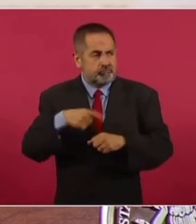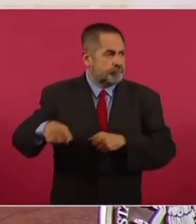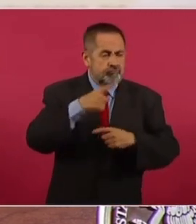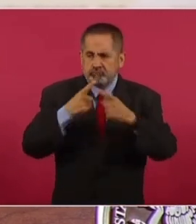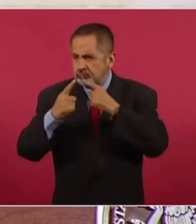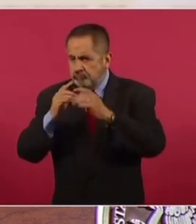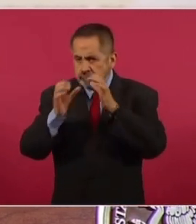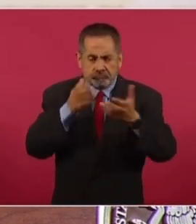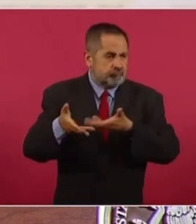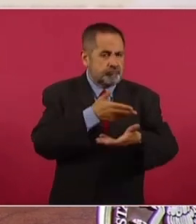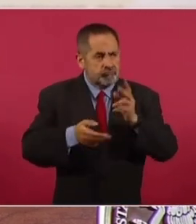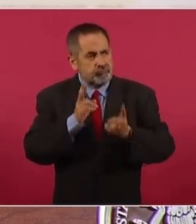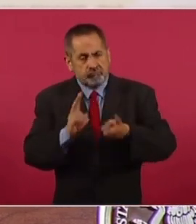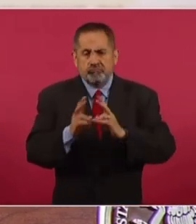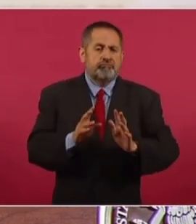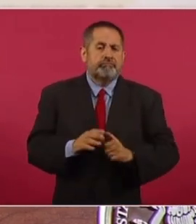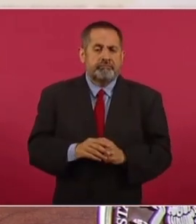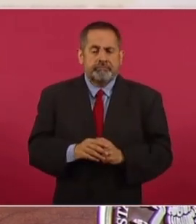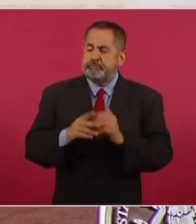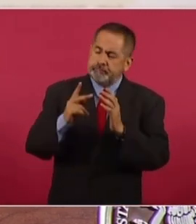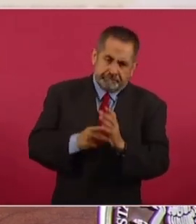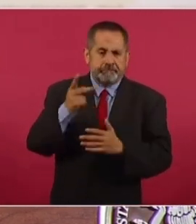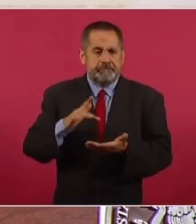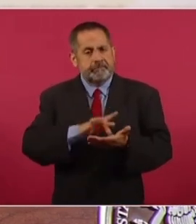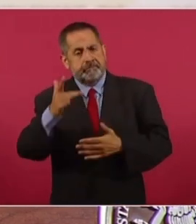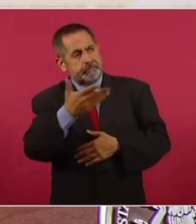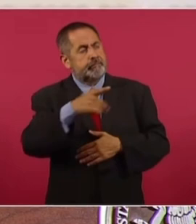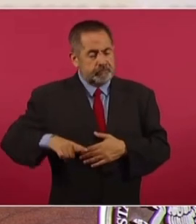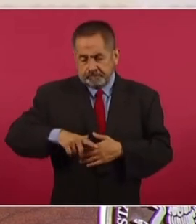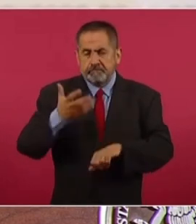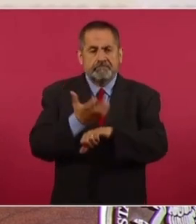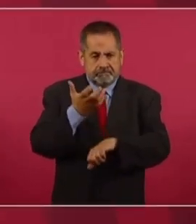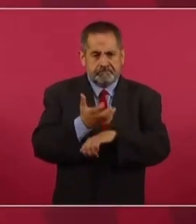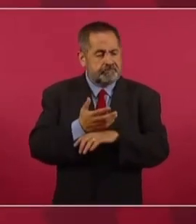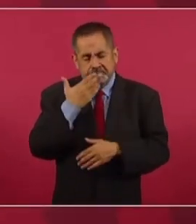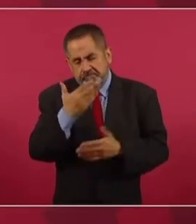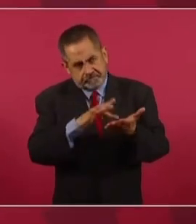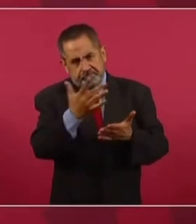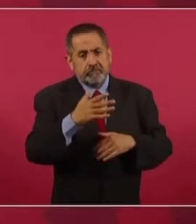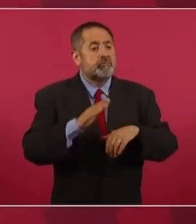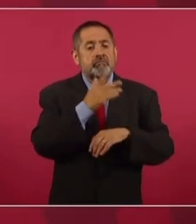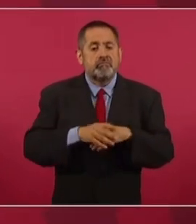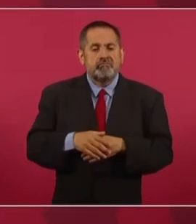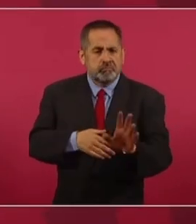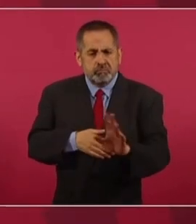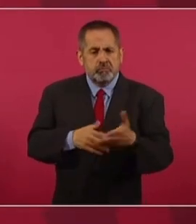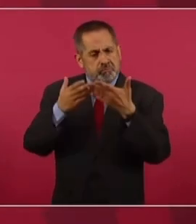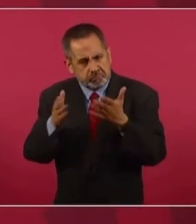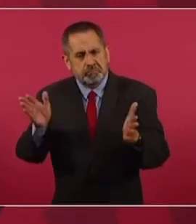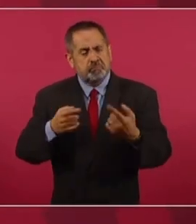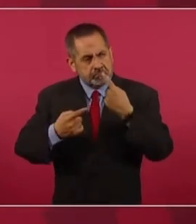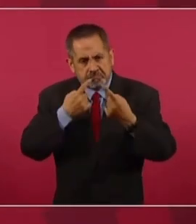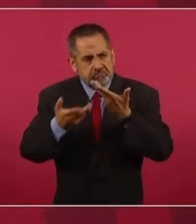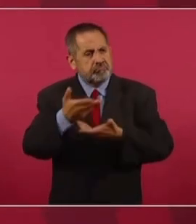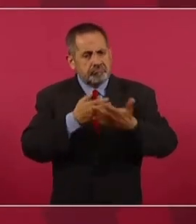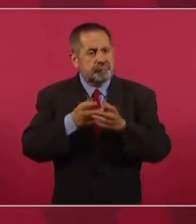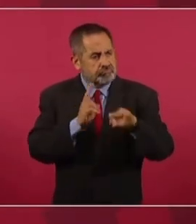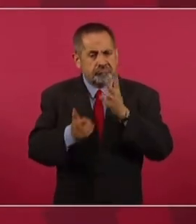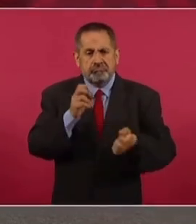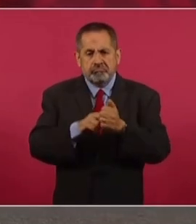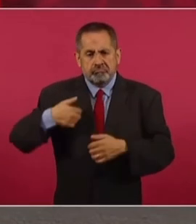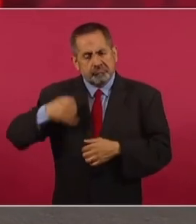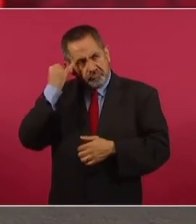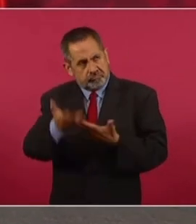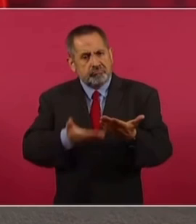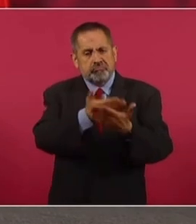conversando, dialogando. Vuelvo a agradecer al gobierno de Estados Unidos porque no ha habido cerrazón y está tomando en cuenta